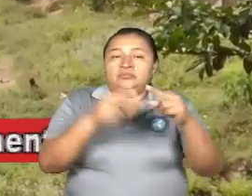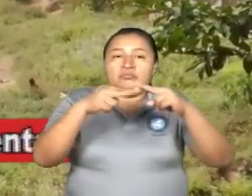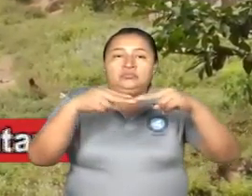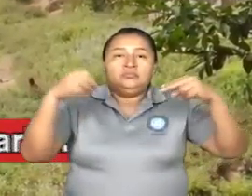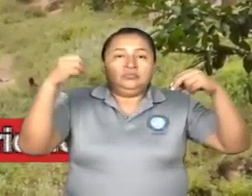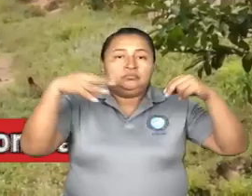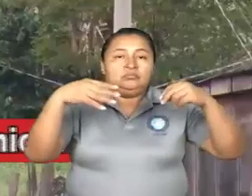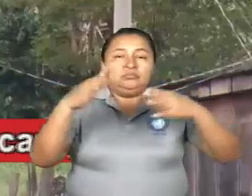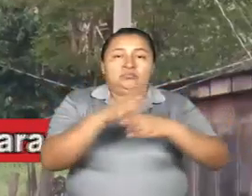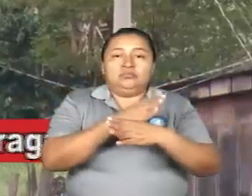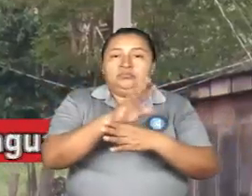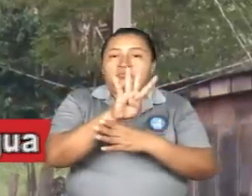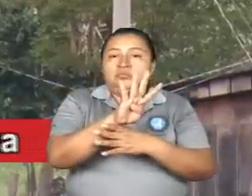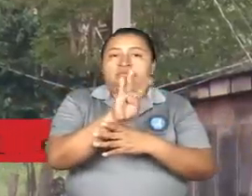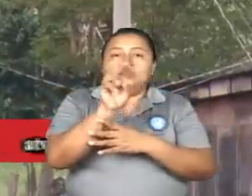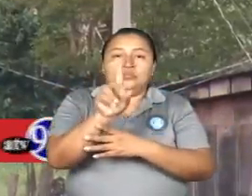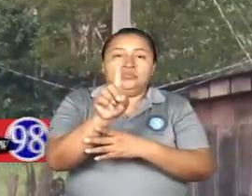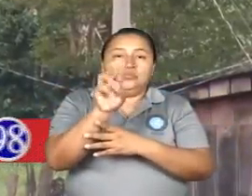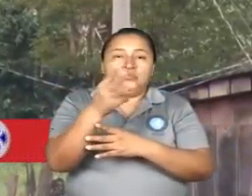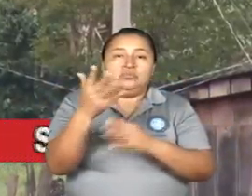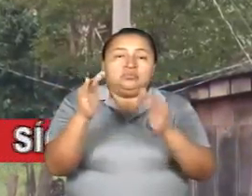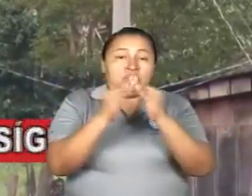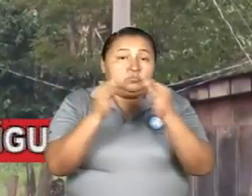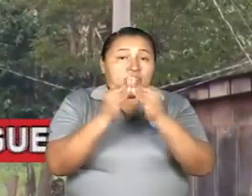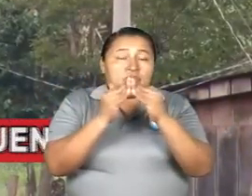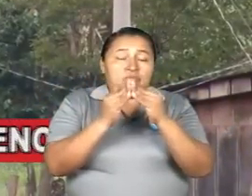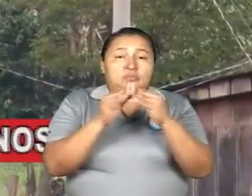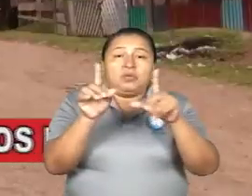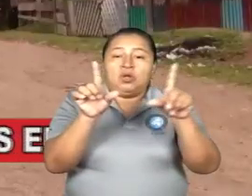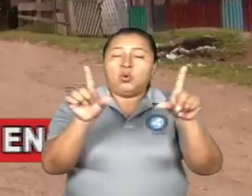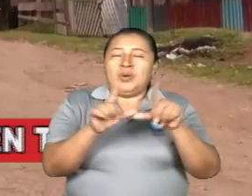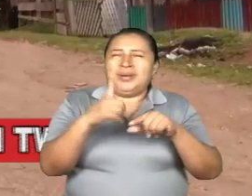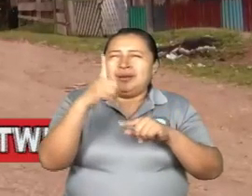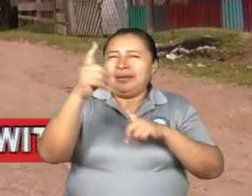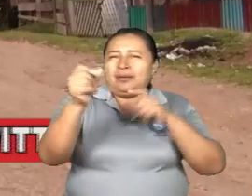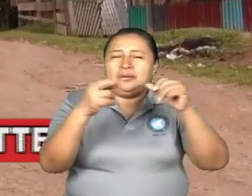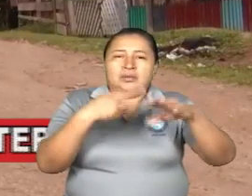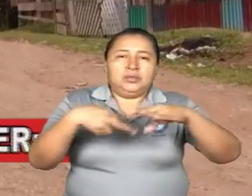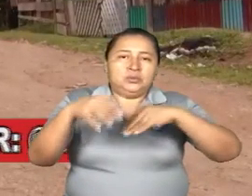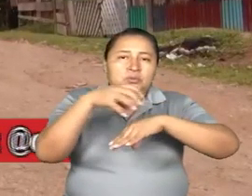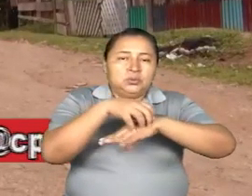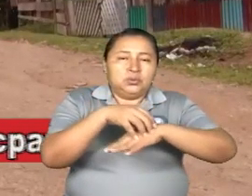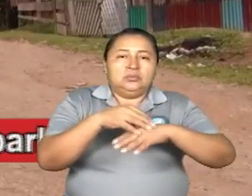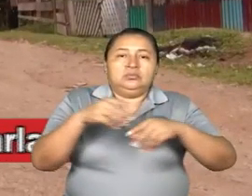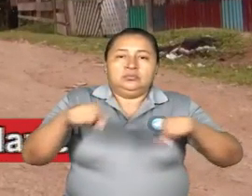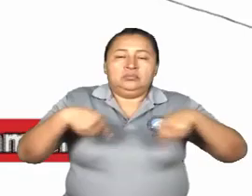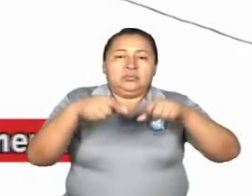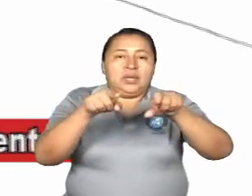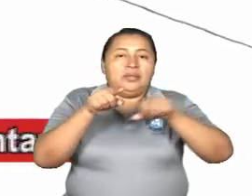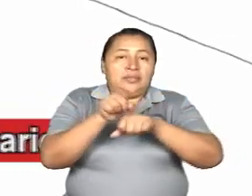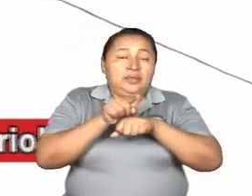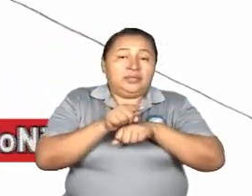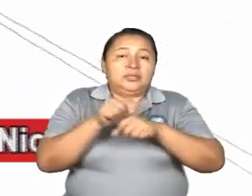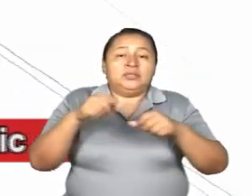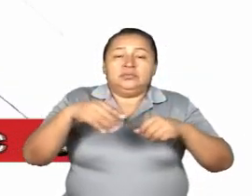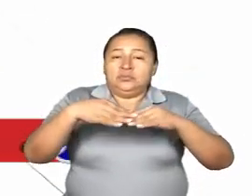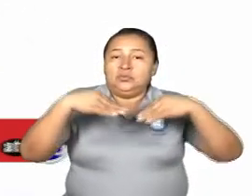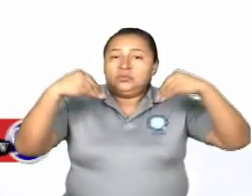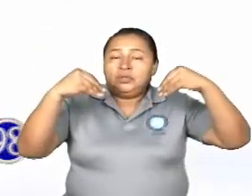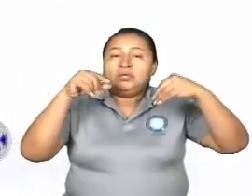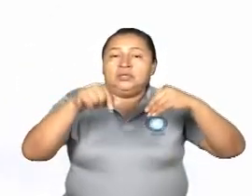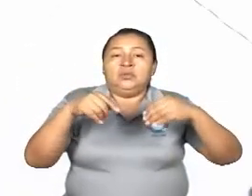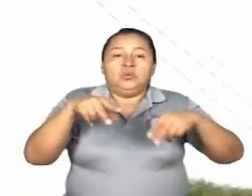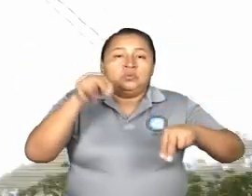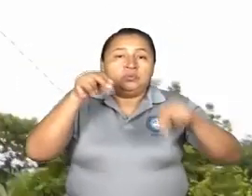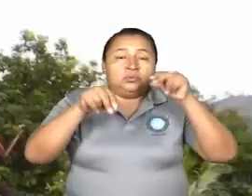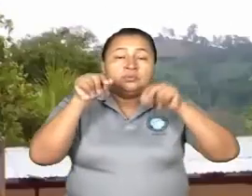electrificación de 419 viviendas en zonas alejadas de Río San Juan, Madrid, Jinotega y Nueva Segovia, donde